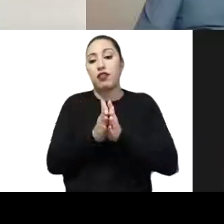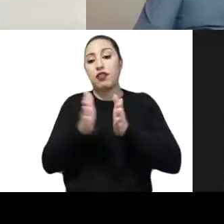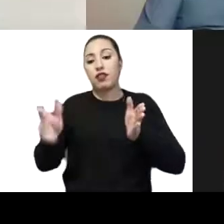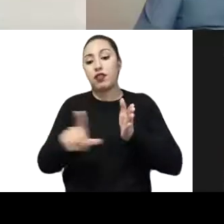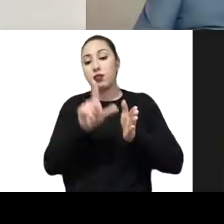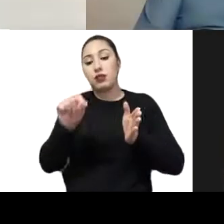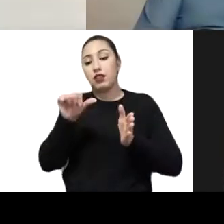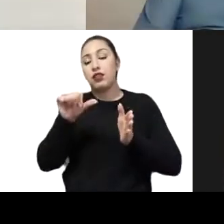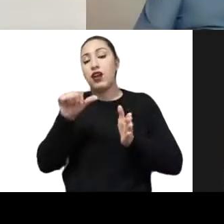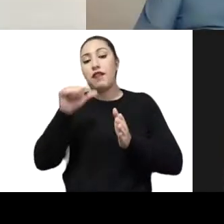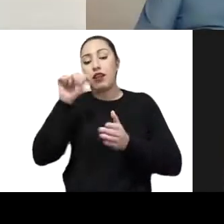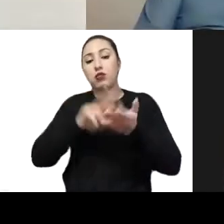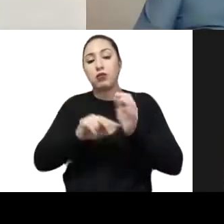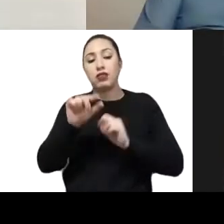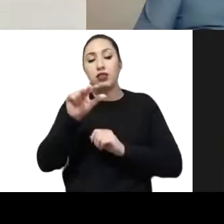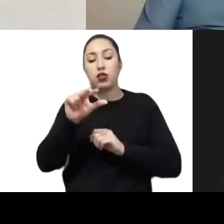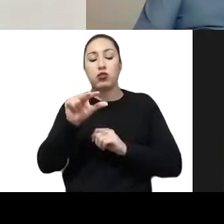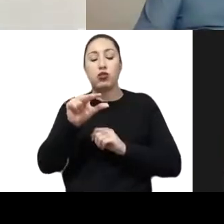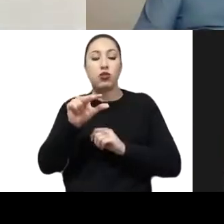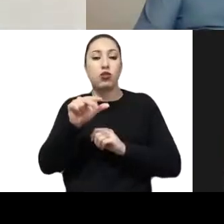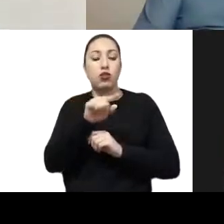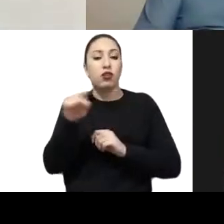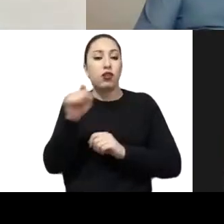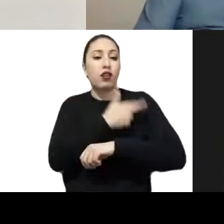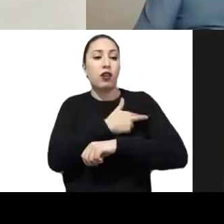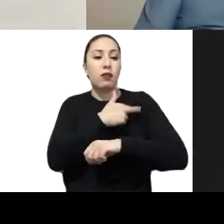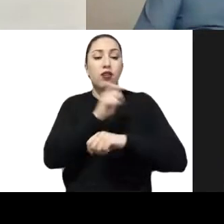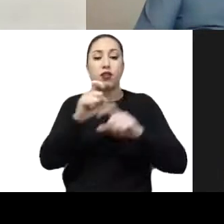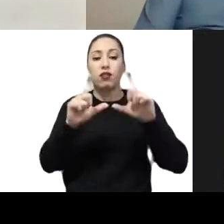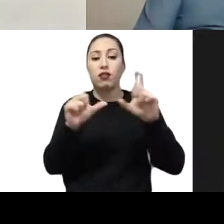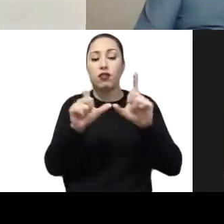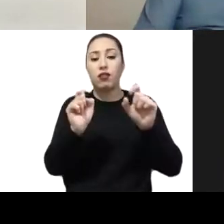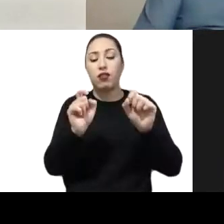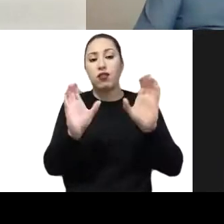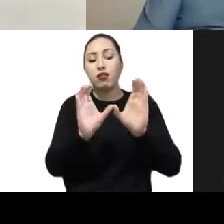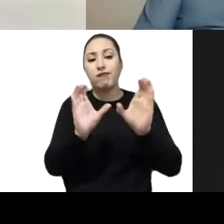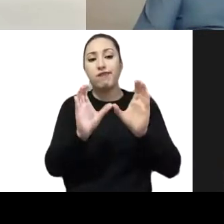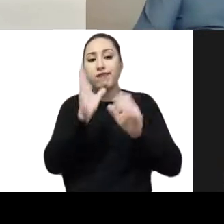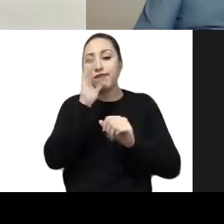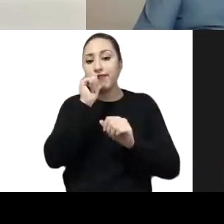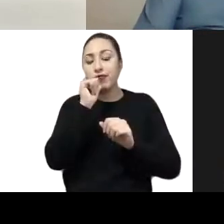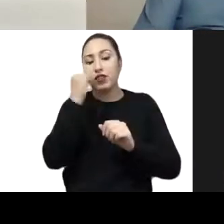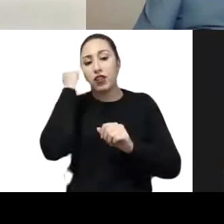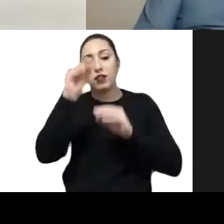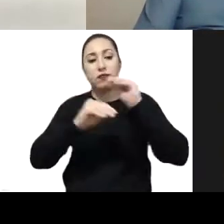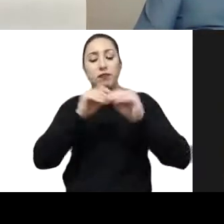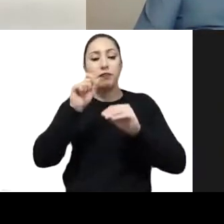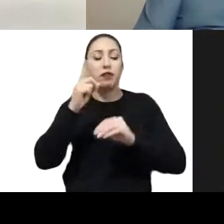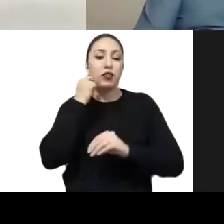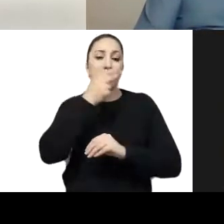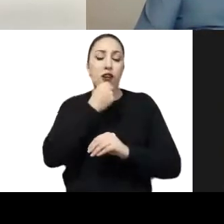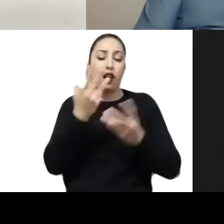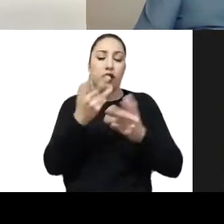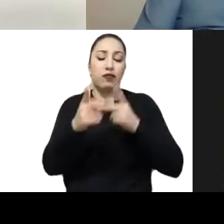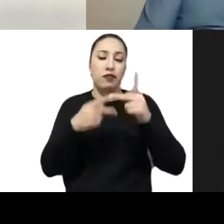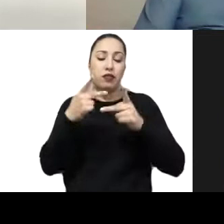del 2018, el cual servía como identificación, tal como lo señala el diputado promovente. La